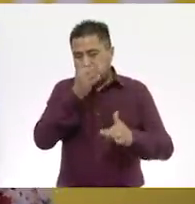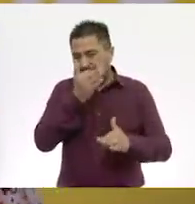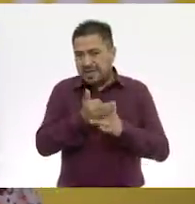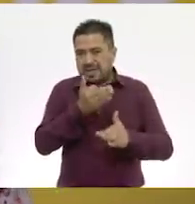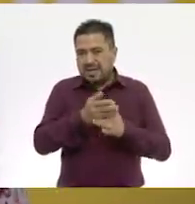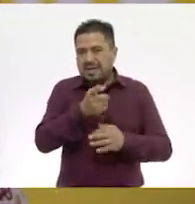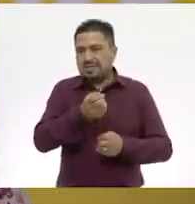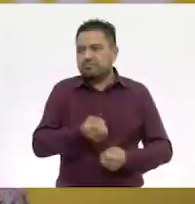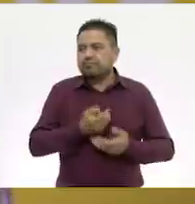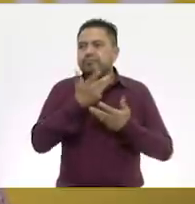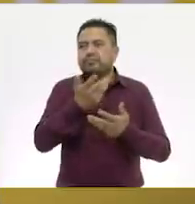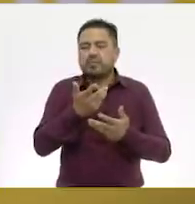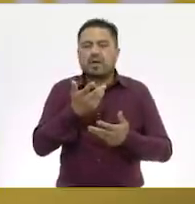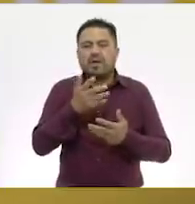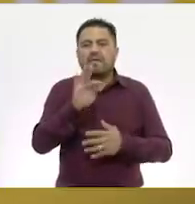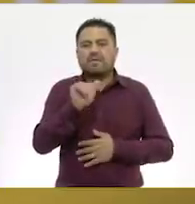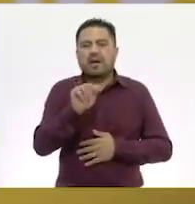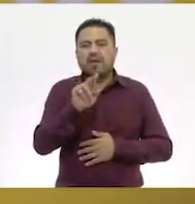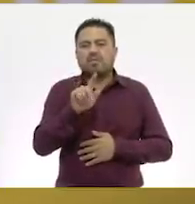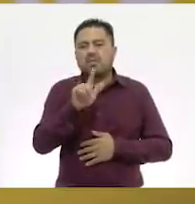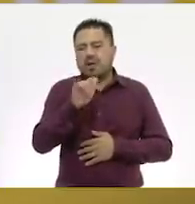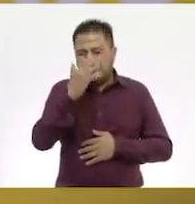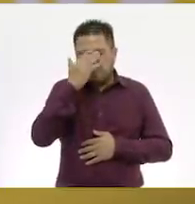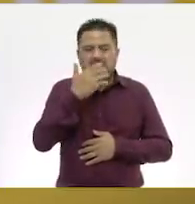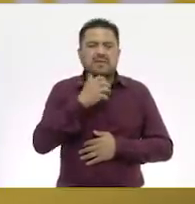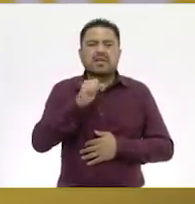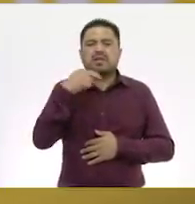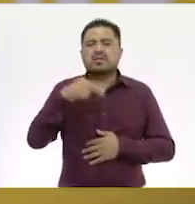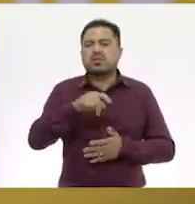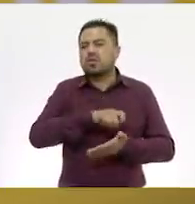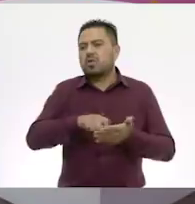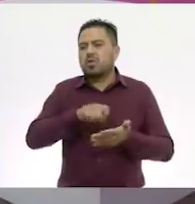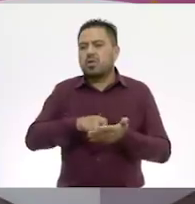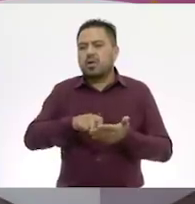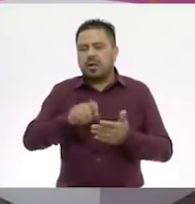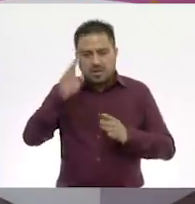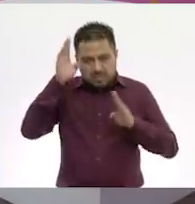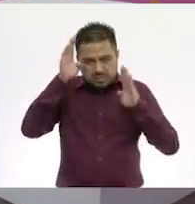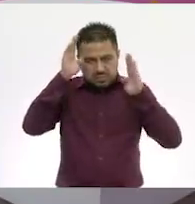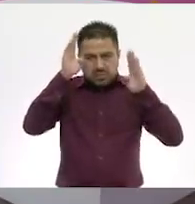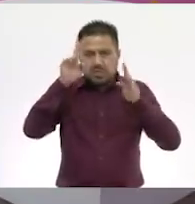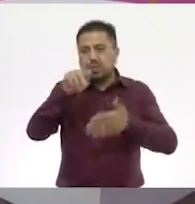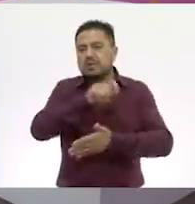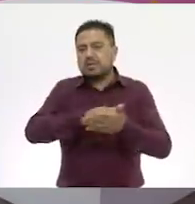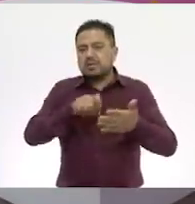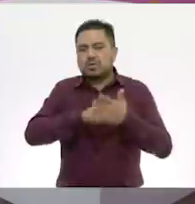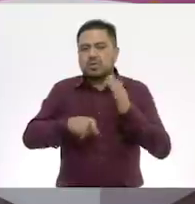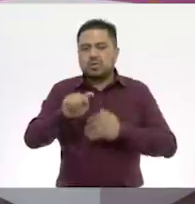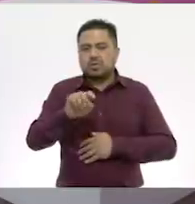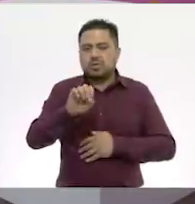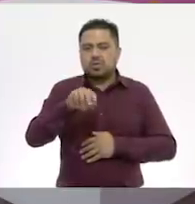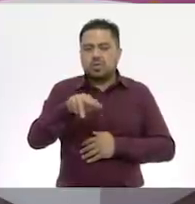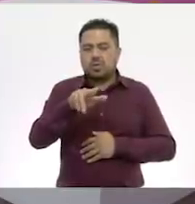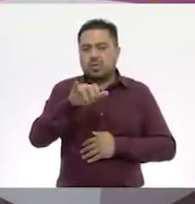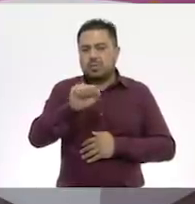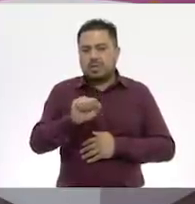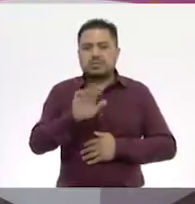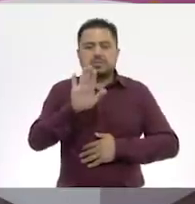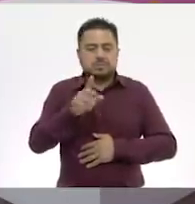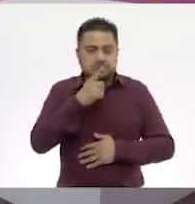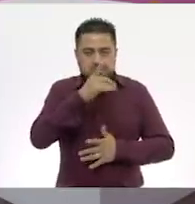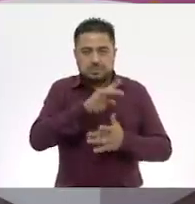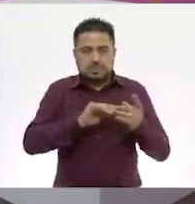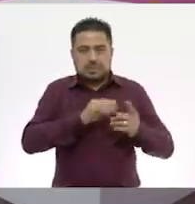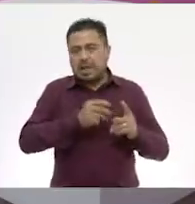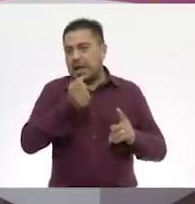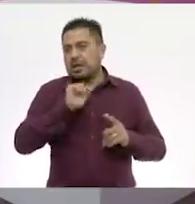una fábula muy famosa que se llama La compra del asno y que escribió Tomás de Iriarte. Dice así